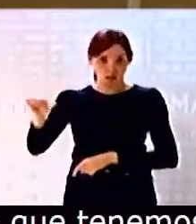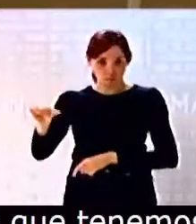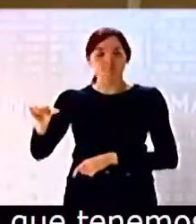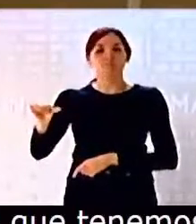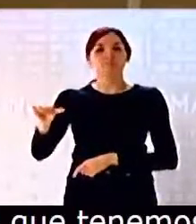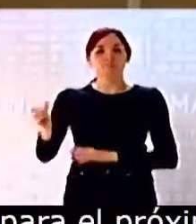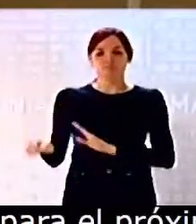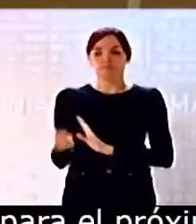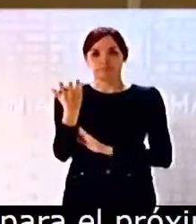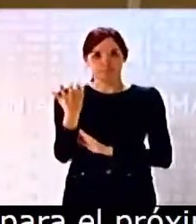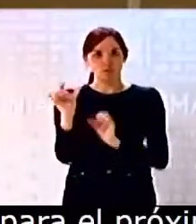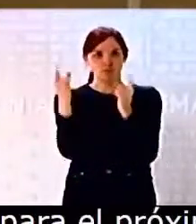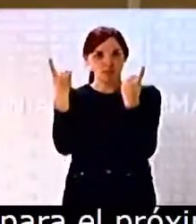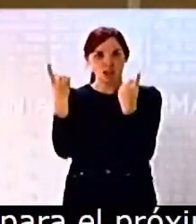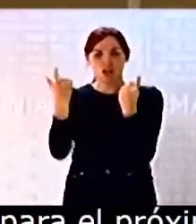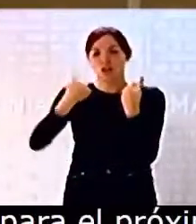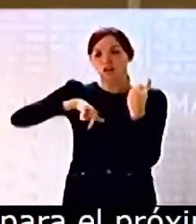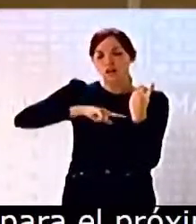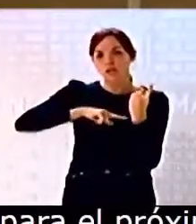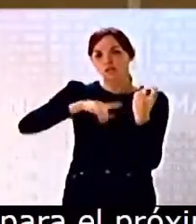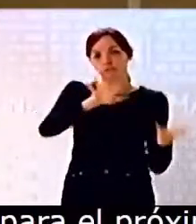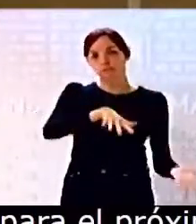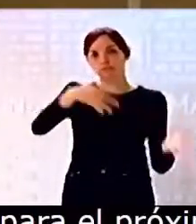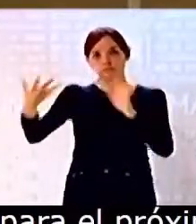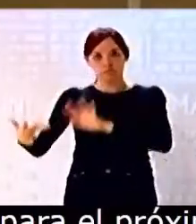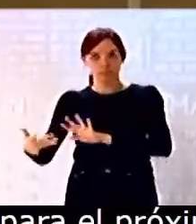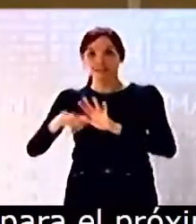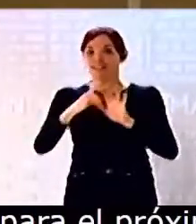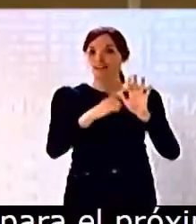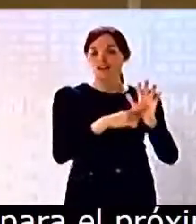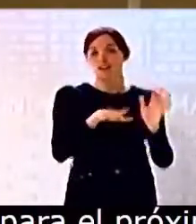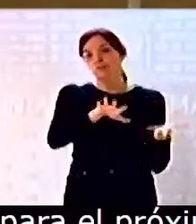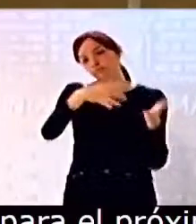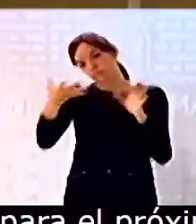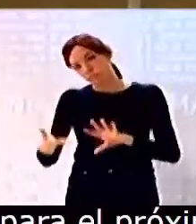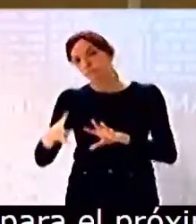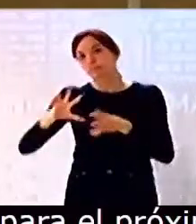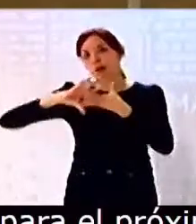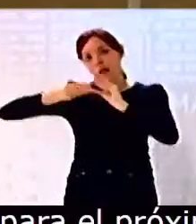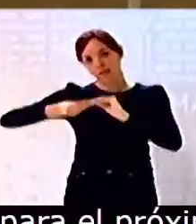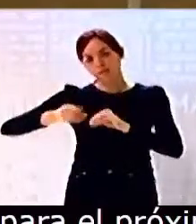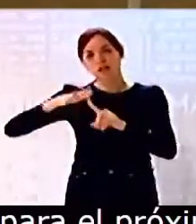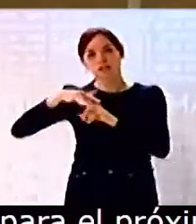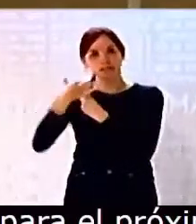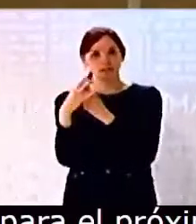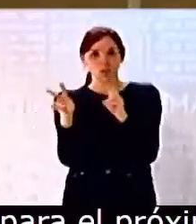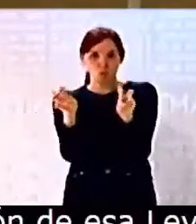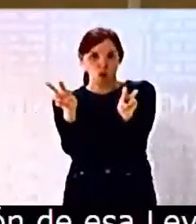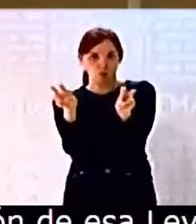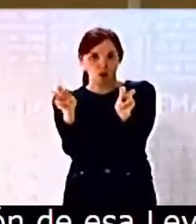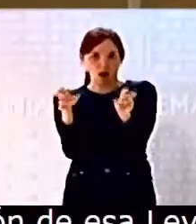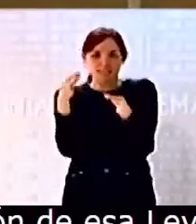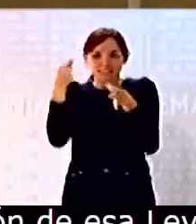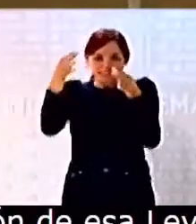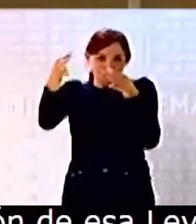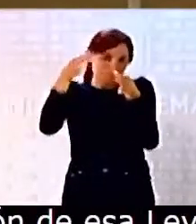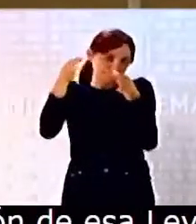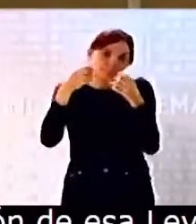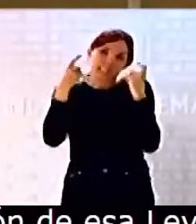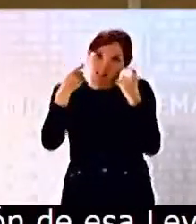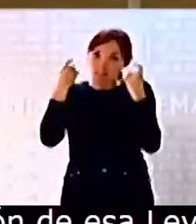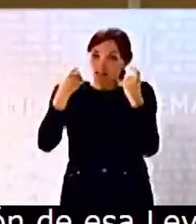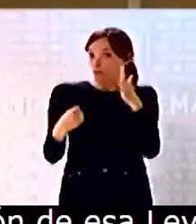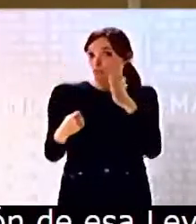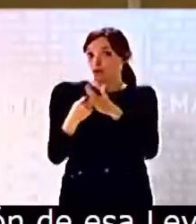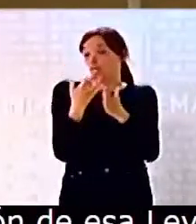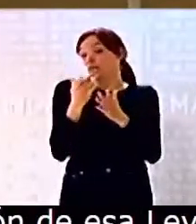y que haremos una interpretación de esa ley de nueva normalidad en la medida más armonizada que se pueda. Y si